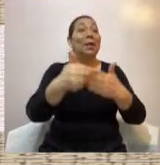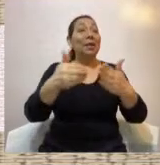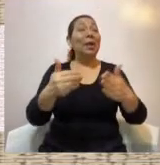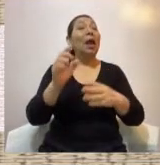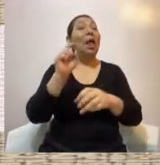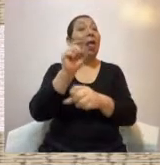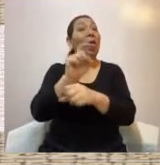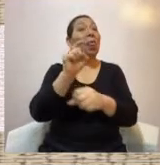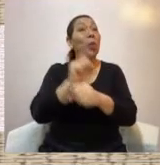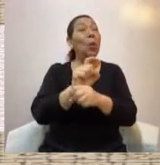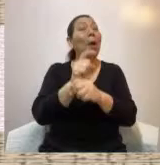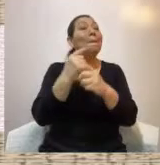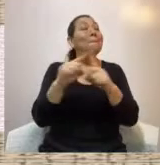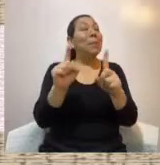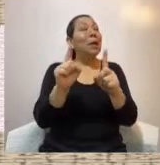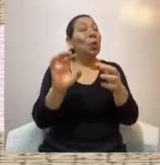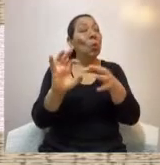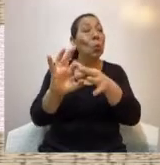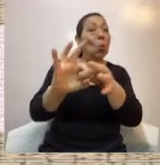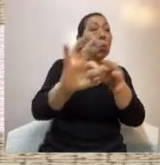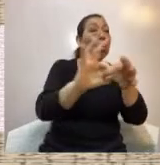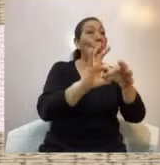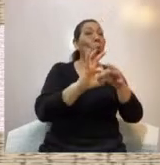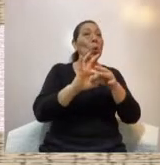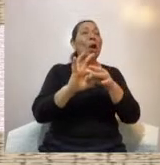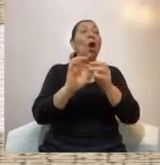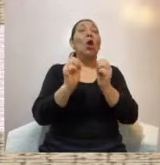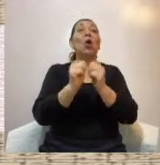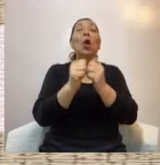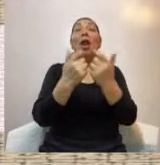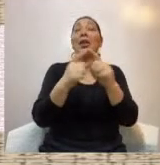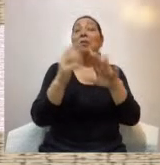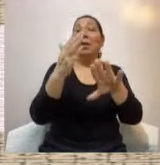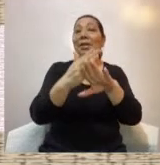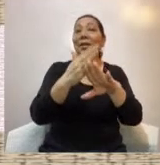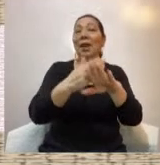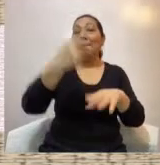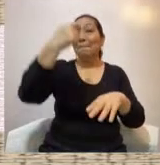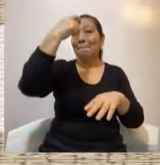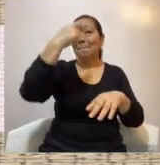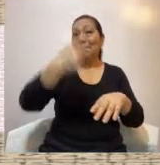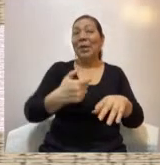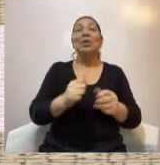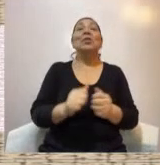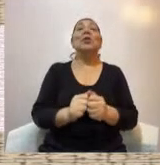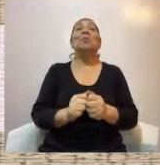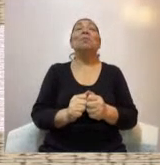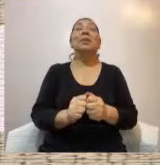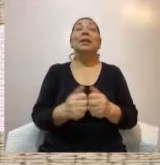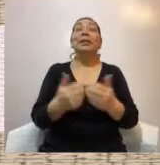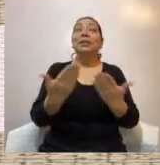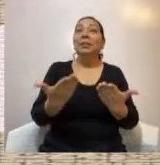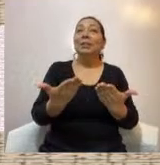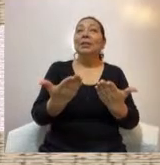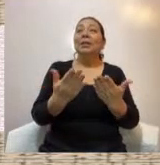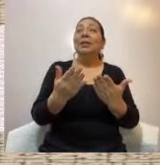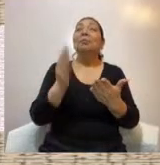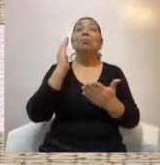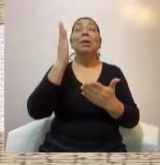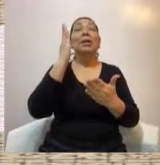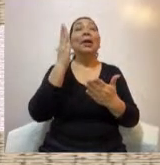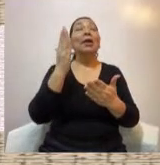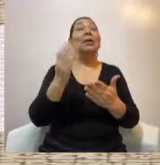Tribunal Constitucional sobre la educación, pero uniendo sus argumentos con el libre desarrollo de la personalidad,